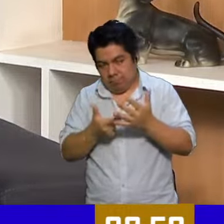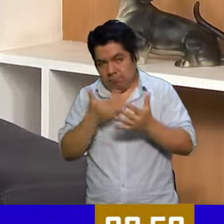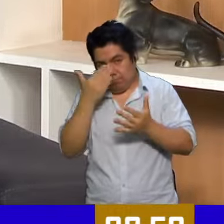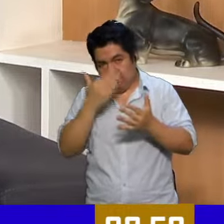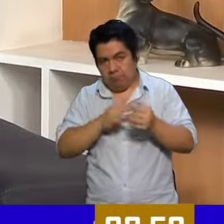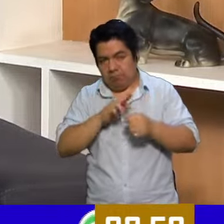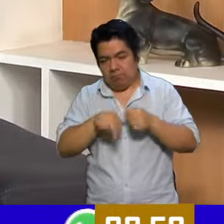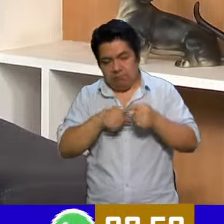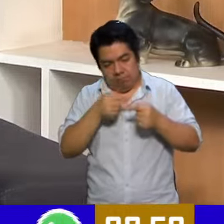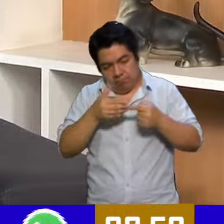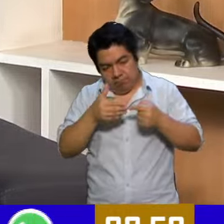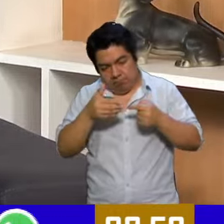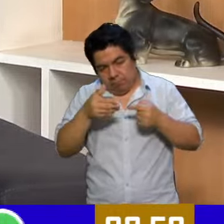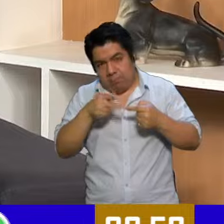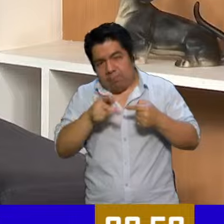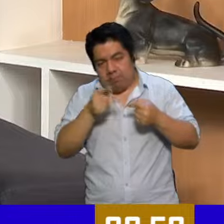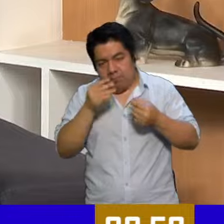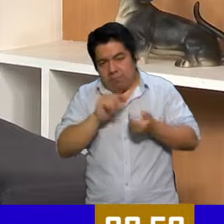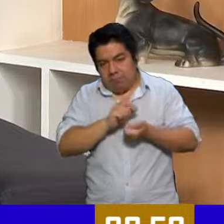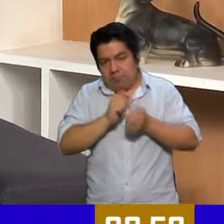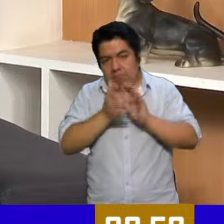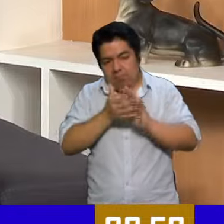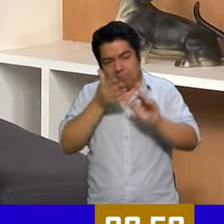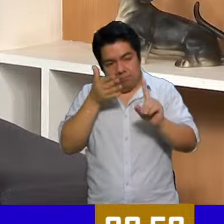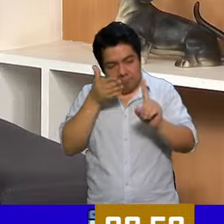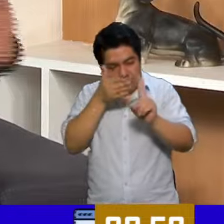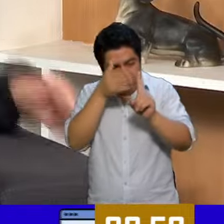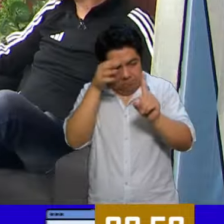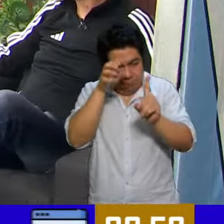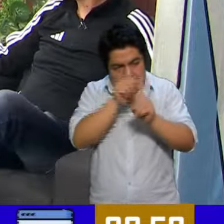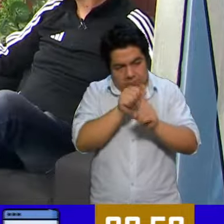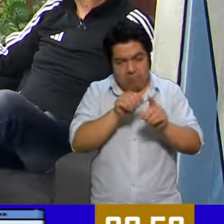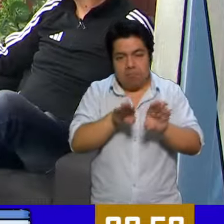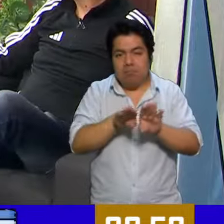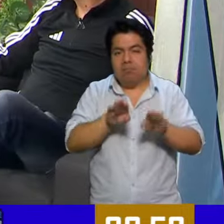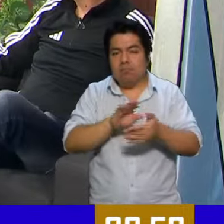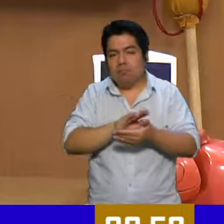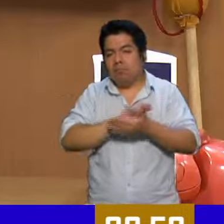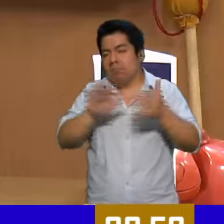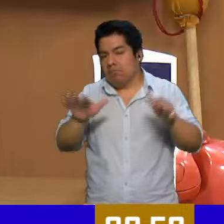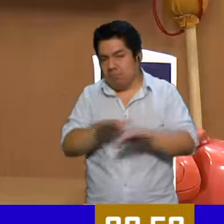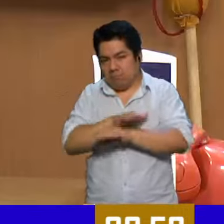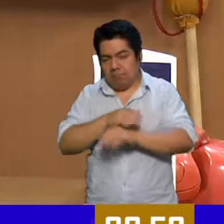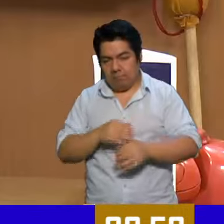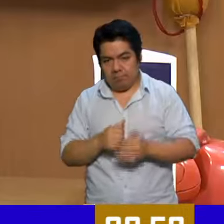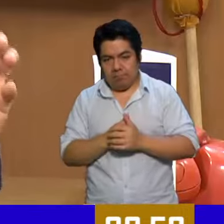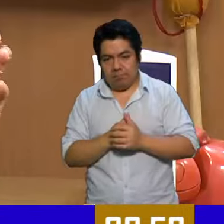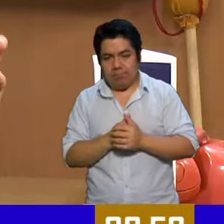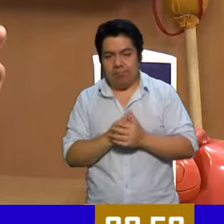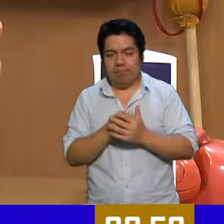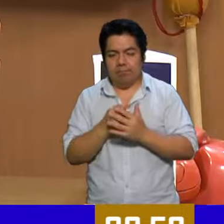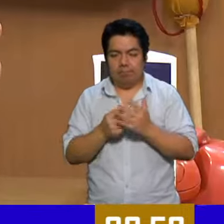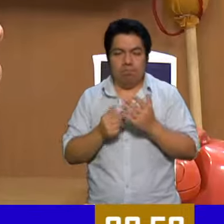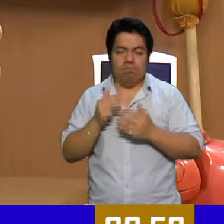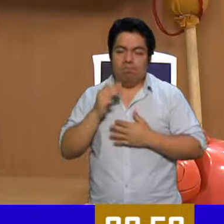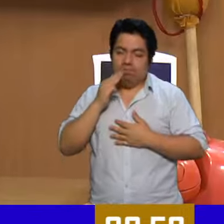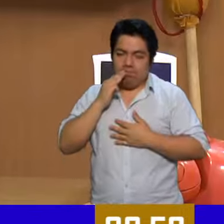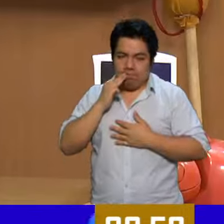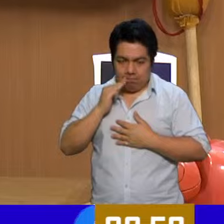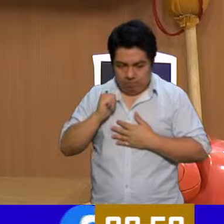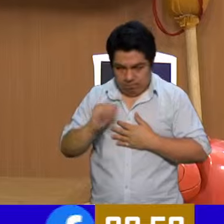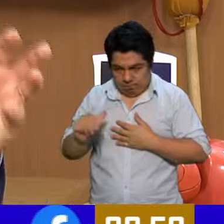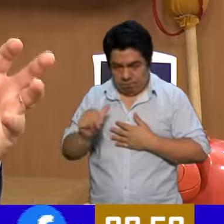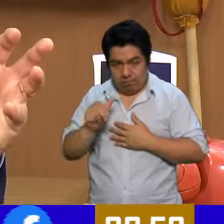sigue un camino. ¿Cuál sería eso, la misión, y de qué manera evolucionar? Te diría un mensaje principal.